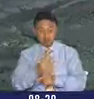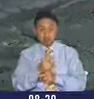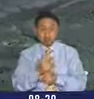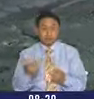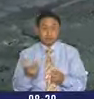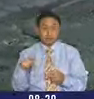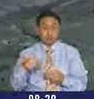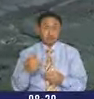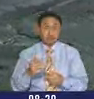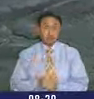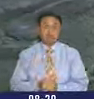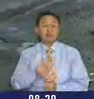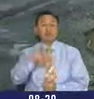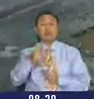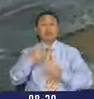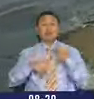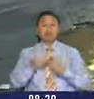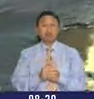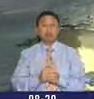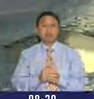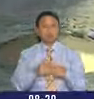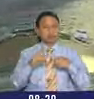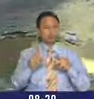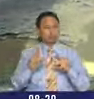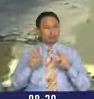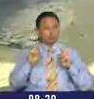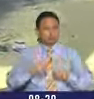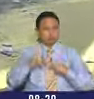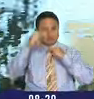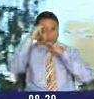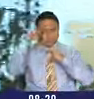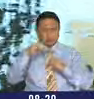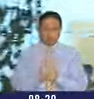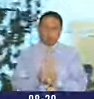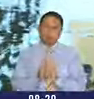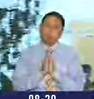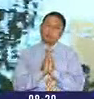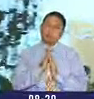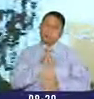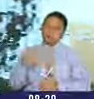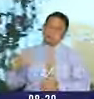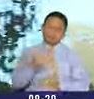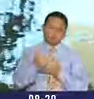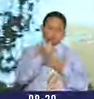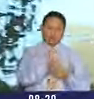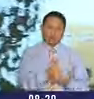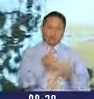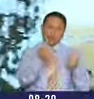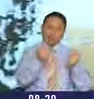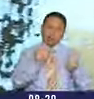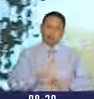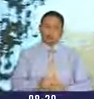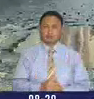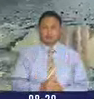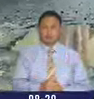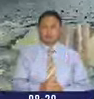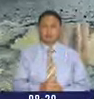Los moradores y comerciantes esperan buenas noticias después de tantos inconvenientes generados por la rotura de una